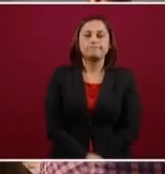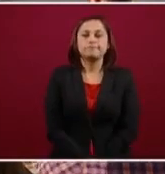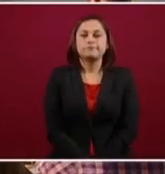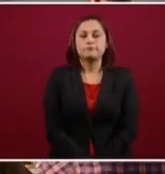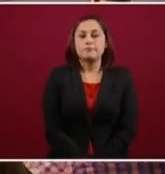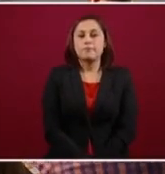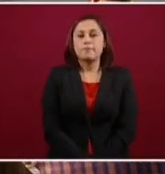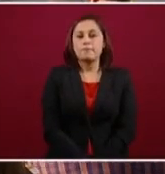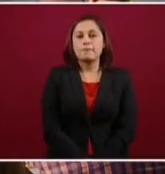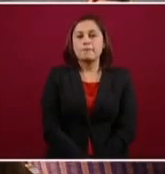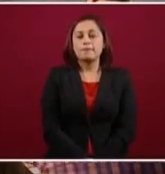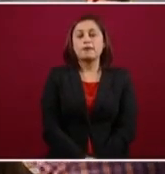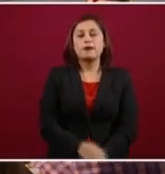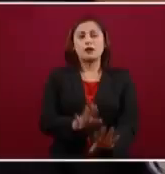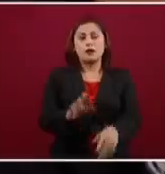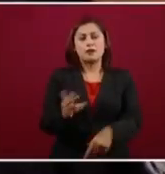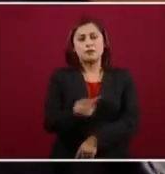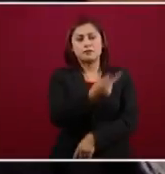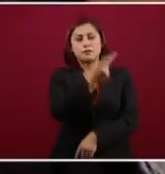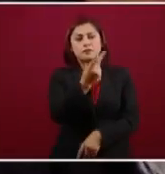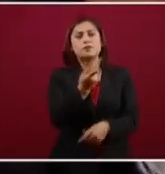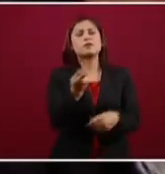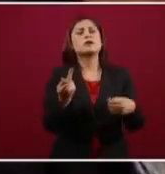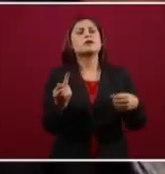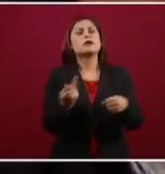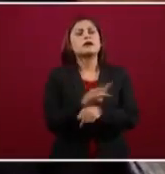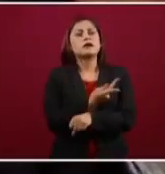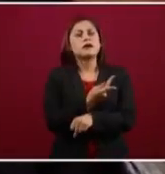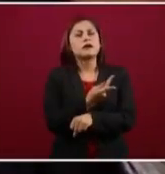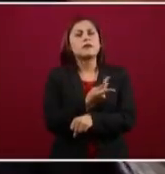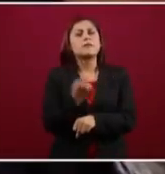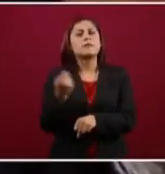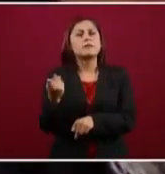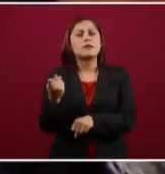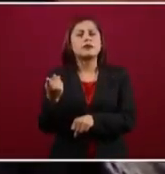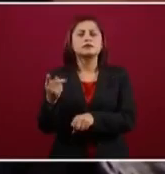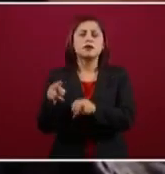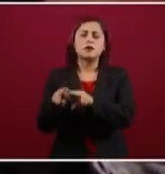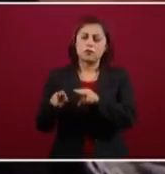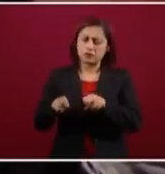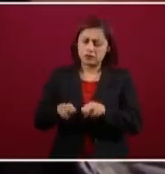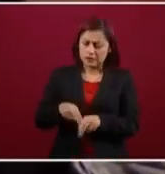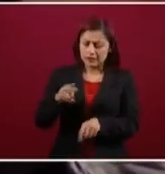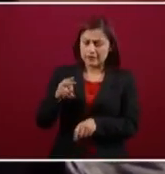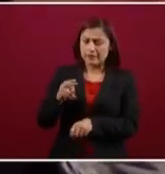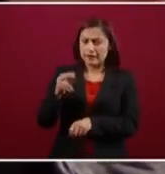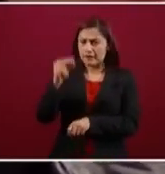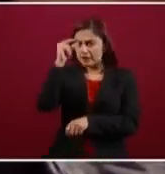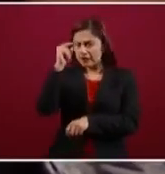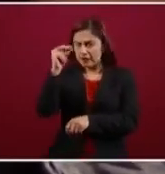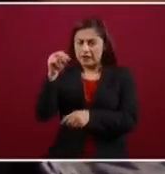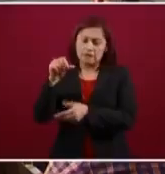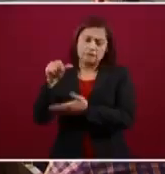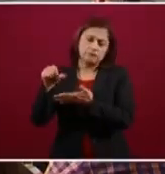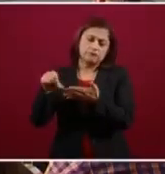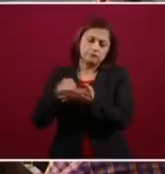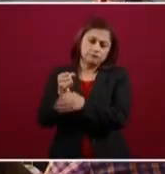podría informar qué golpes ha dado entonces la unidad de inteligencia financiera a las cuentas de los narcotraficantes? Ha